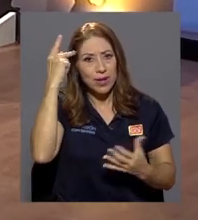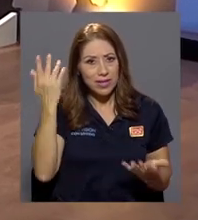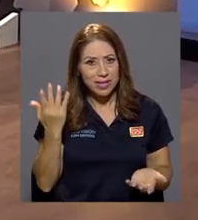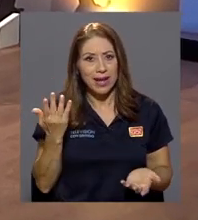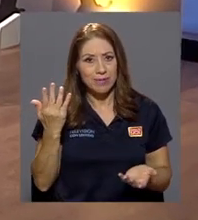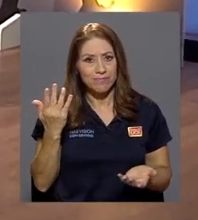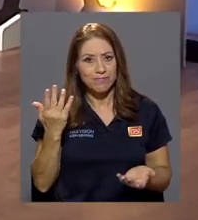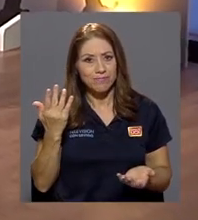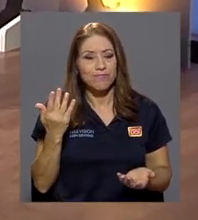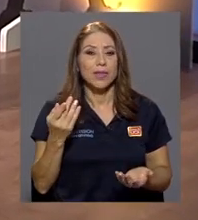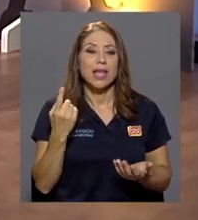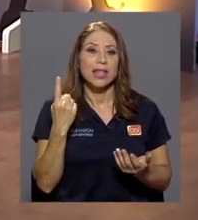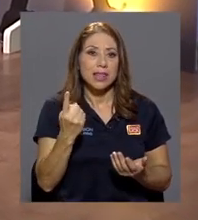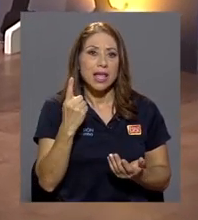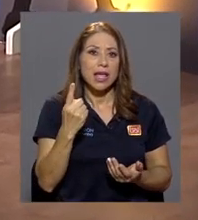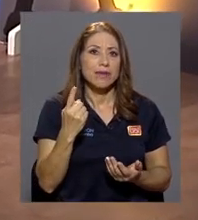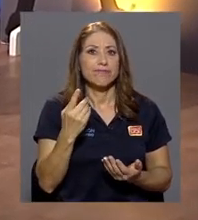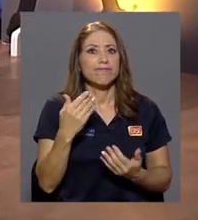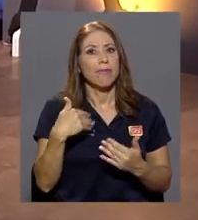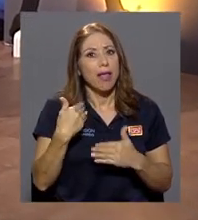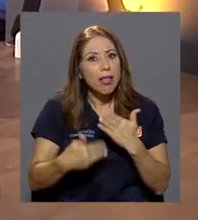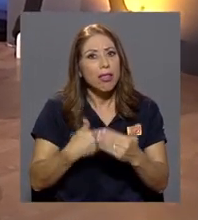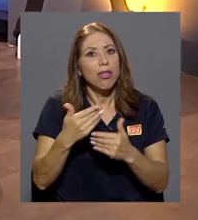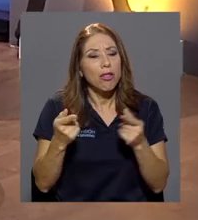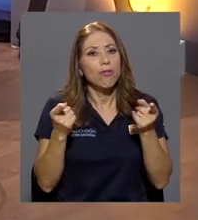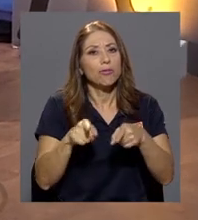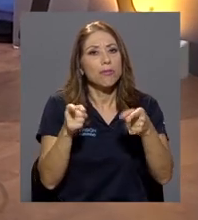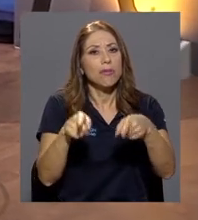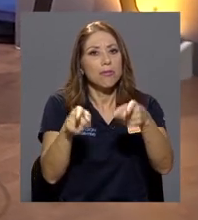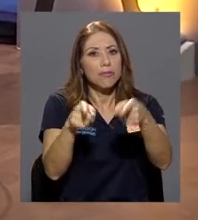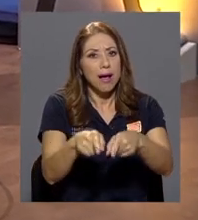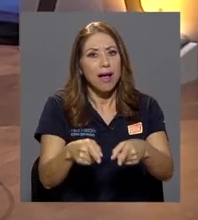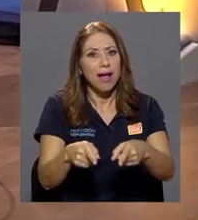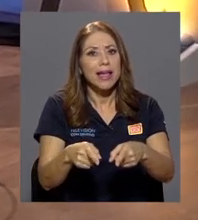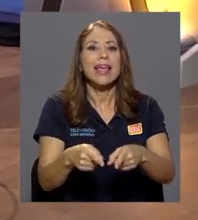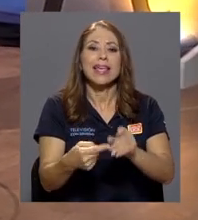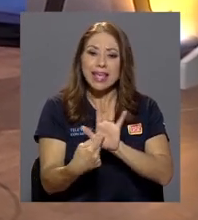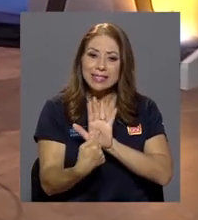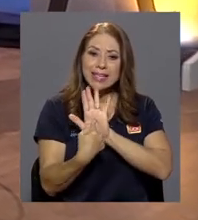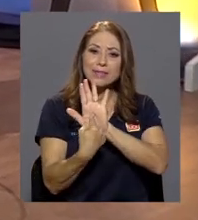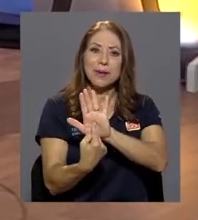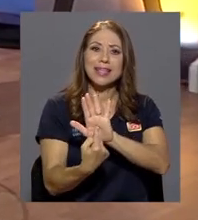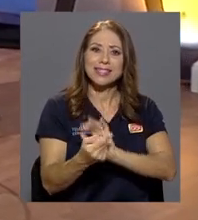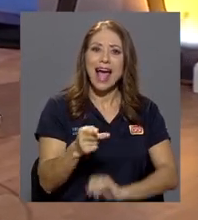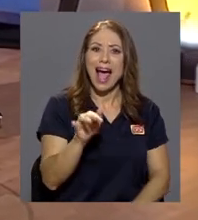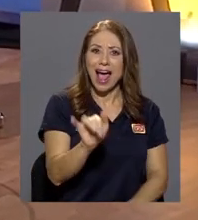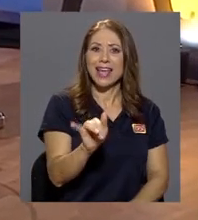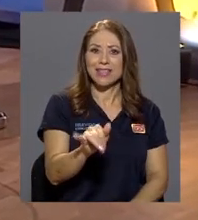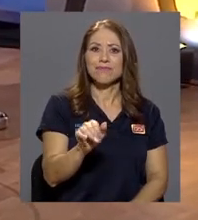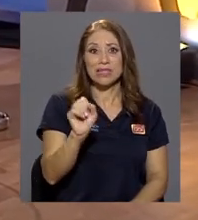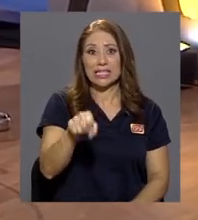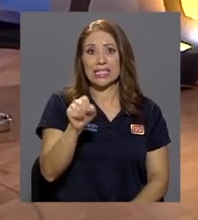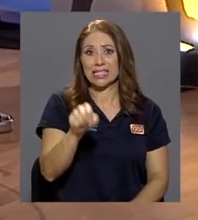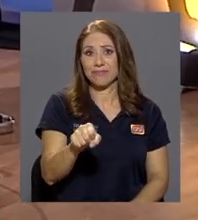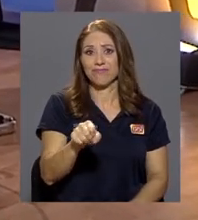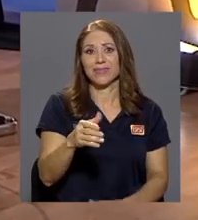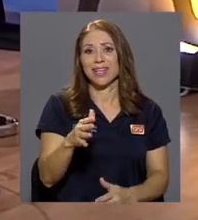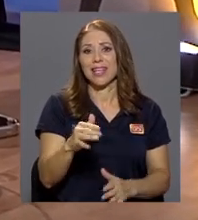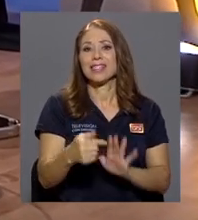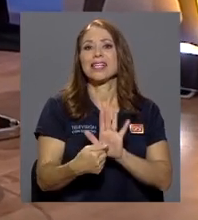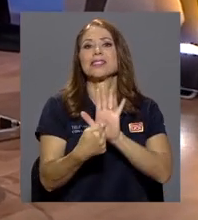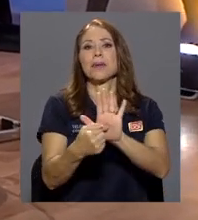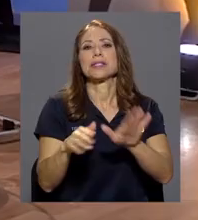de manera muy muy sostenida que se expresa ahí sí en el escenario en su manera más desesperada